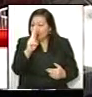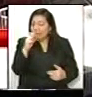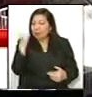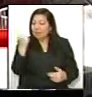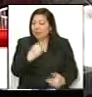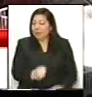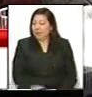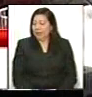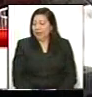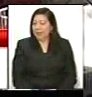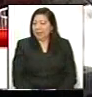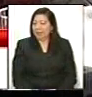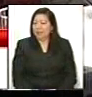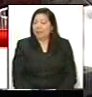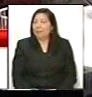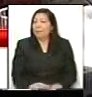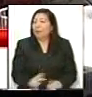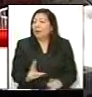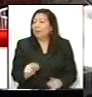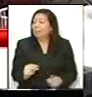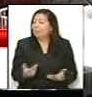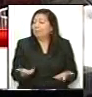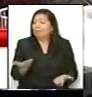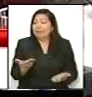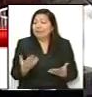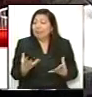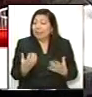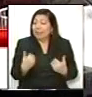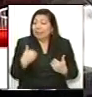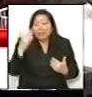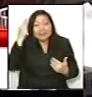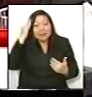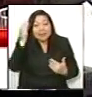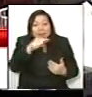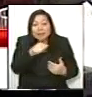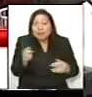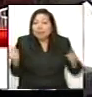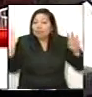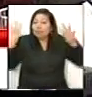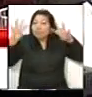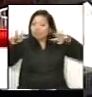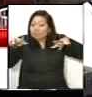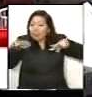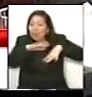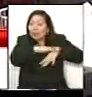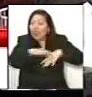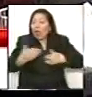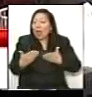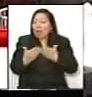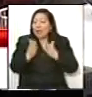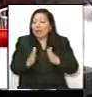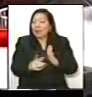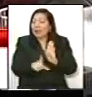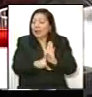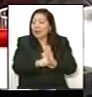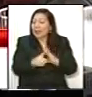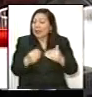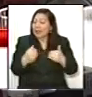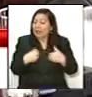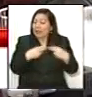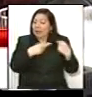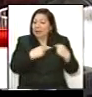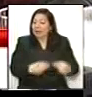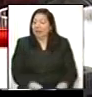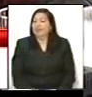poderes. Que más allá de que nos vea el presidente o no, tienen que saber los chicos de las galerías que el poder legislativo tiene una